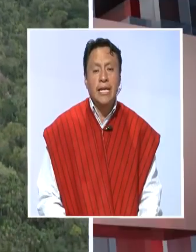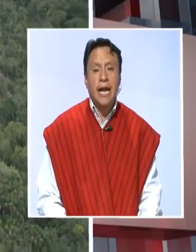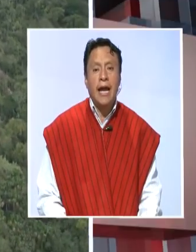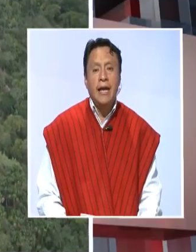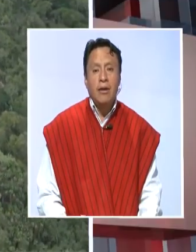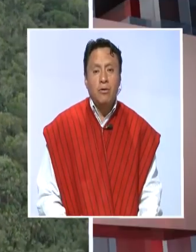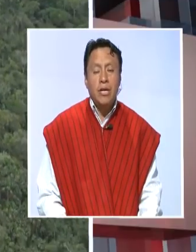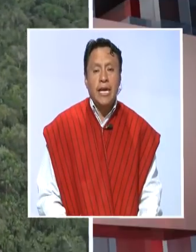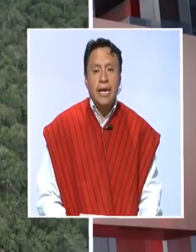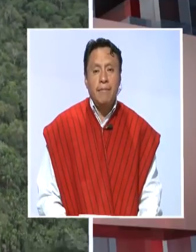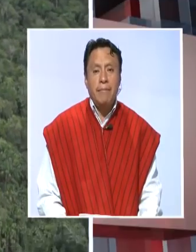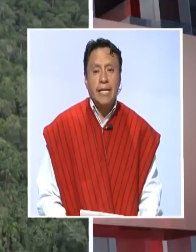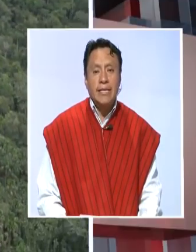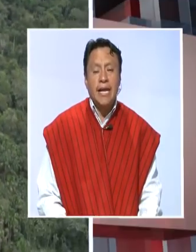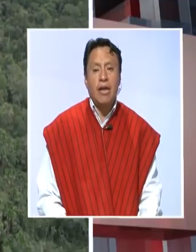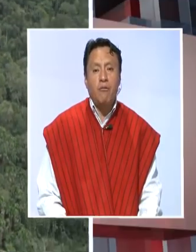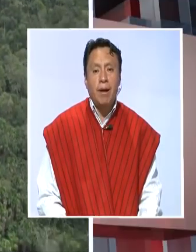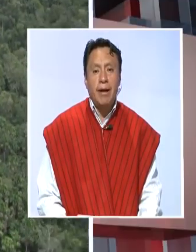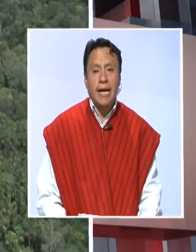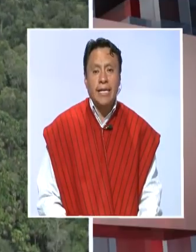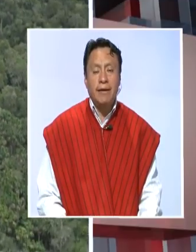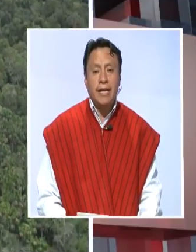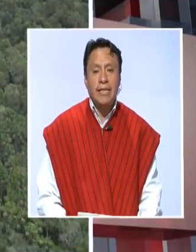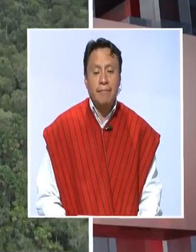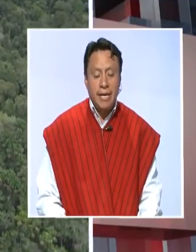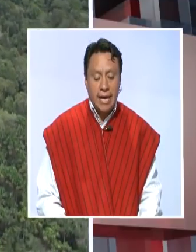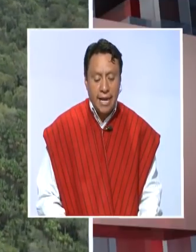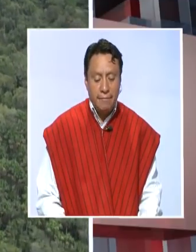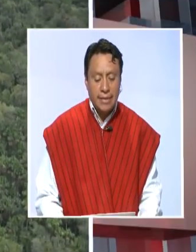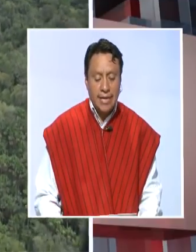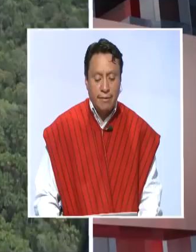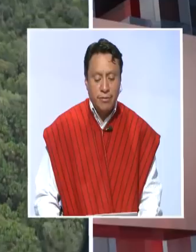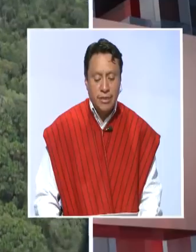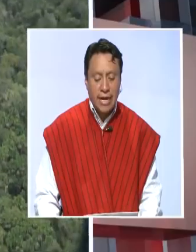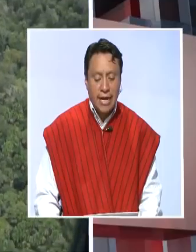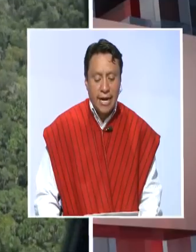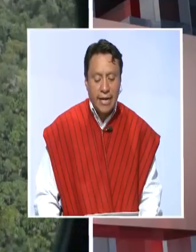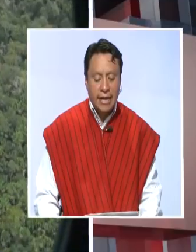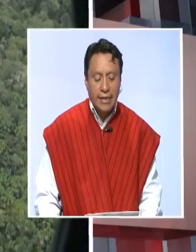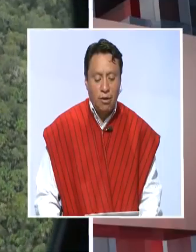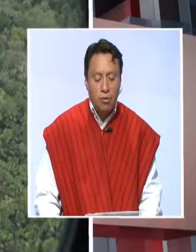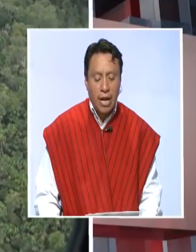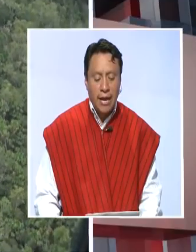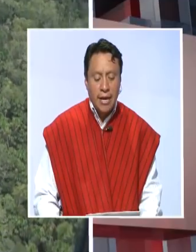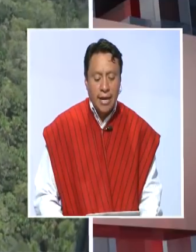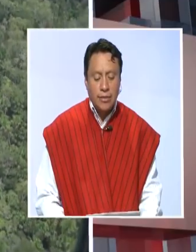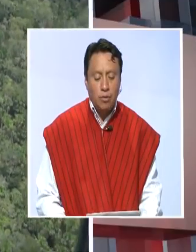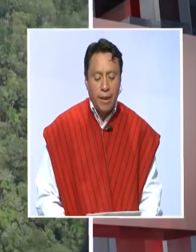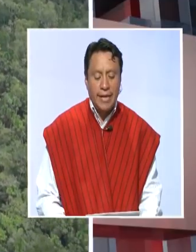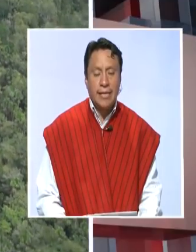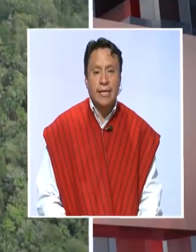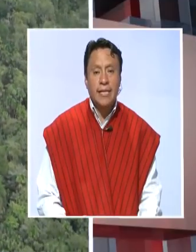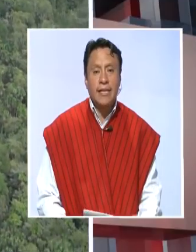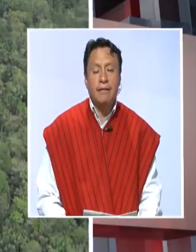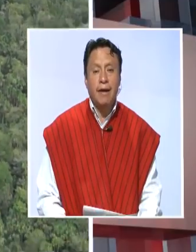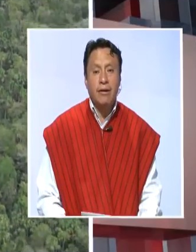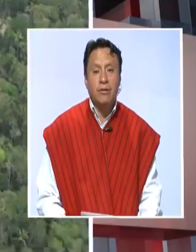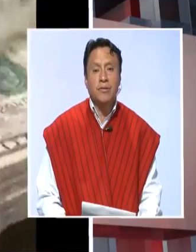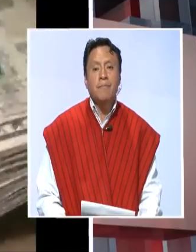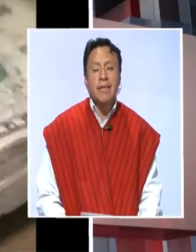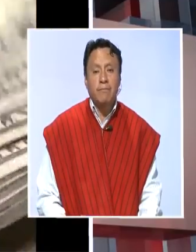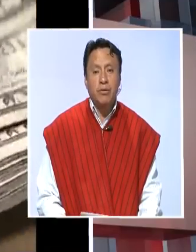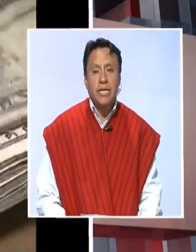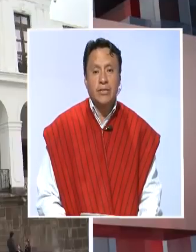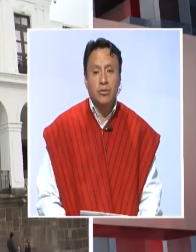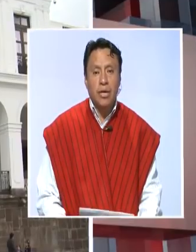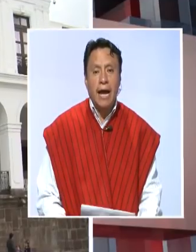hatun kilka kulki ima manta ñaupagman katina mantami kaiman chayamushka karka tauka kai superintendente de